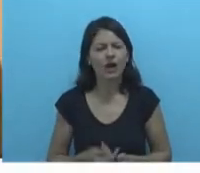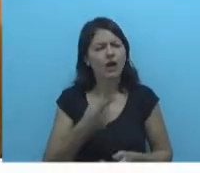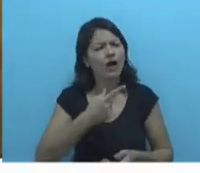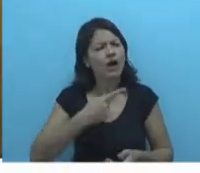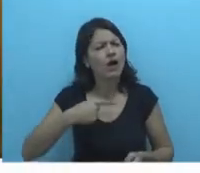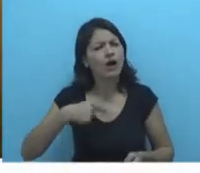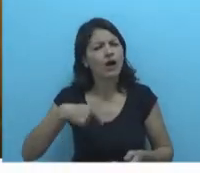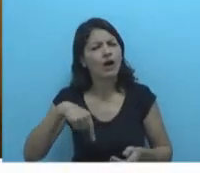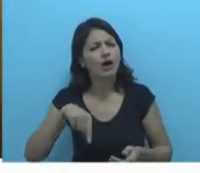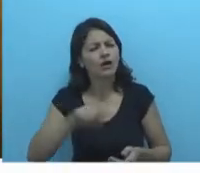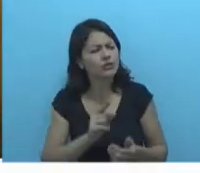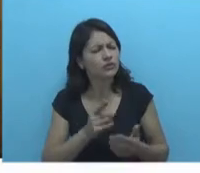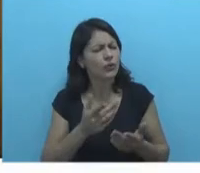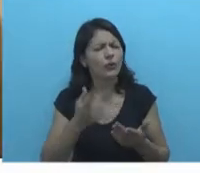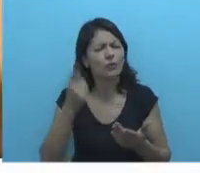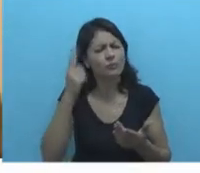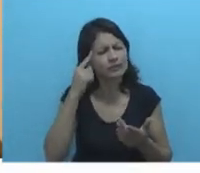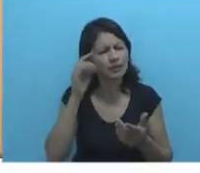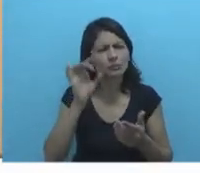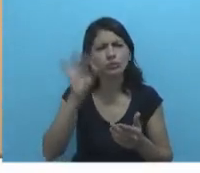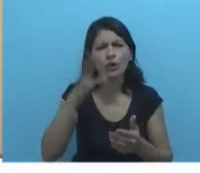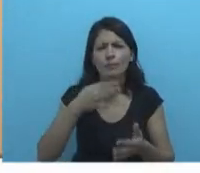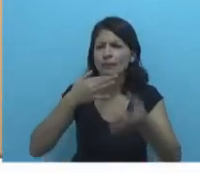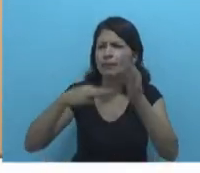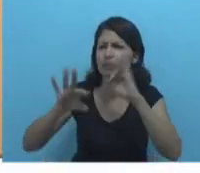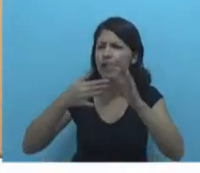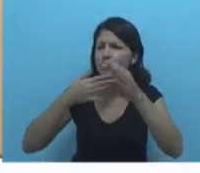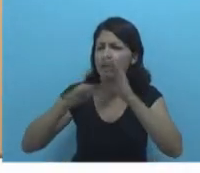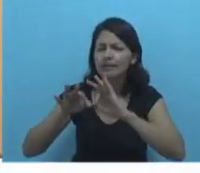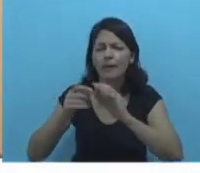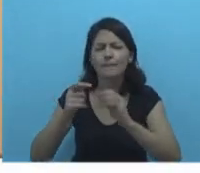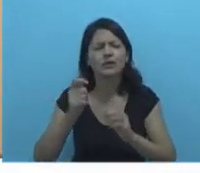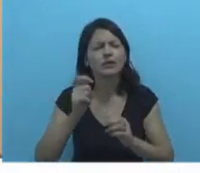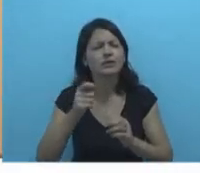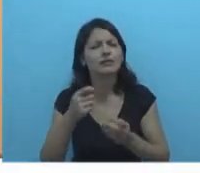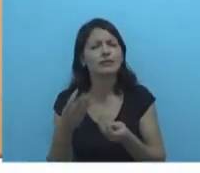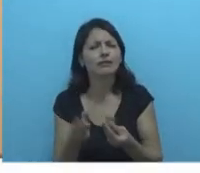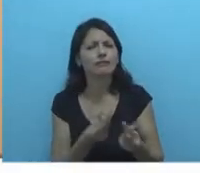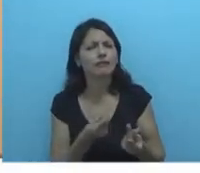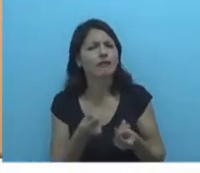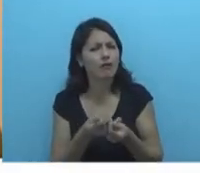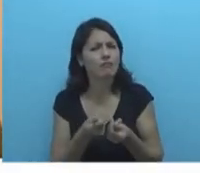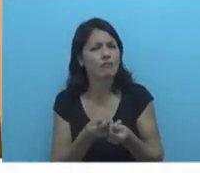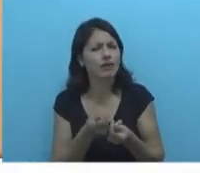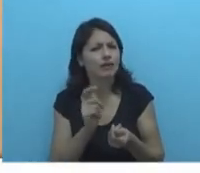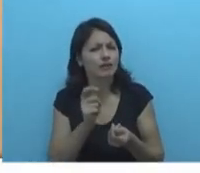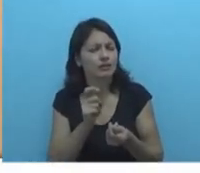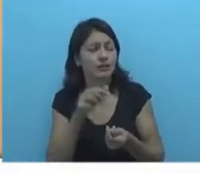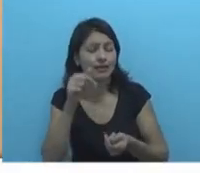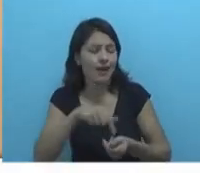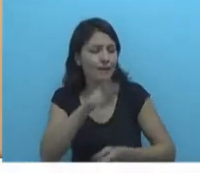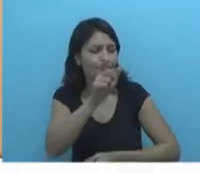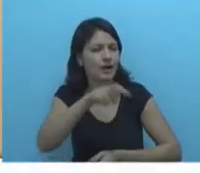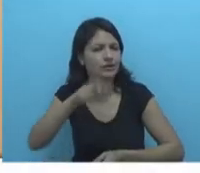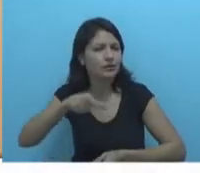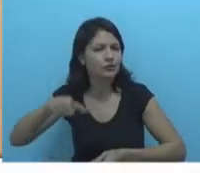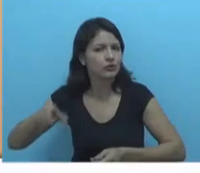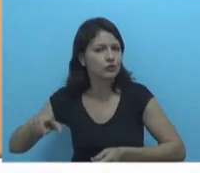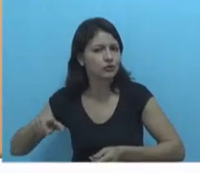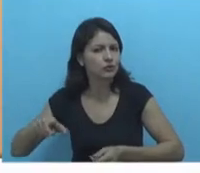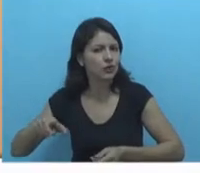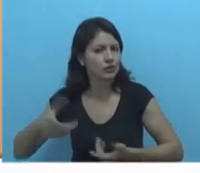la demanda es la mesa de los argentinos. Todos nos preocupamos por lo que está pasando con la oferta de la carne y no nos